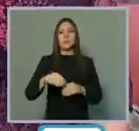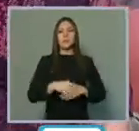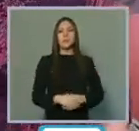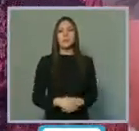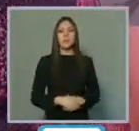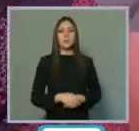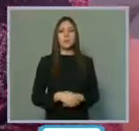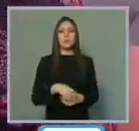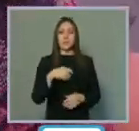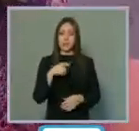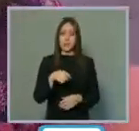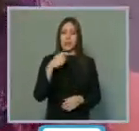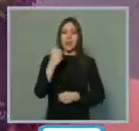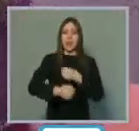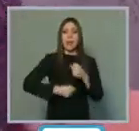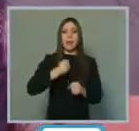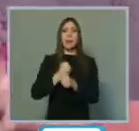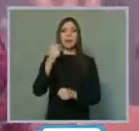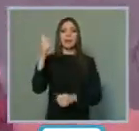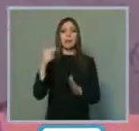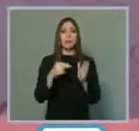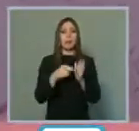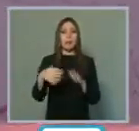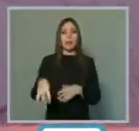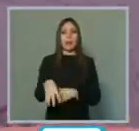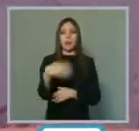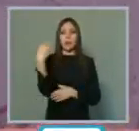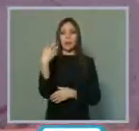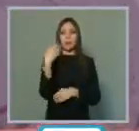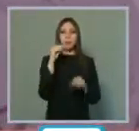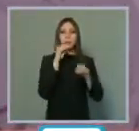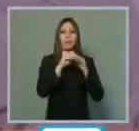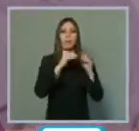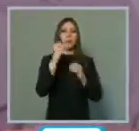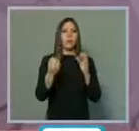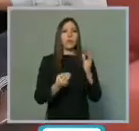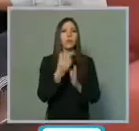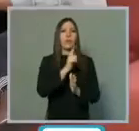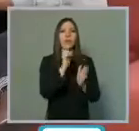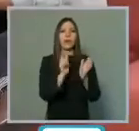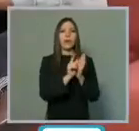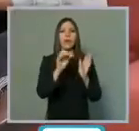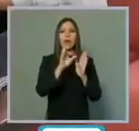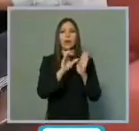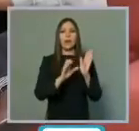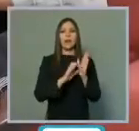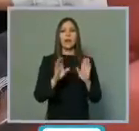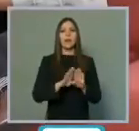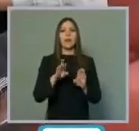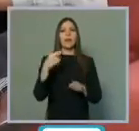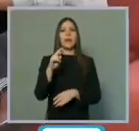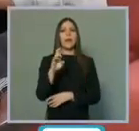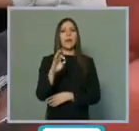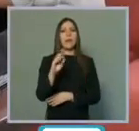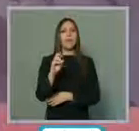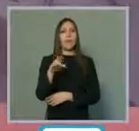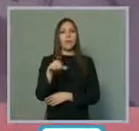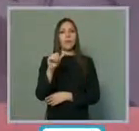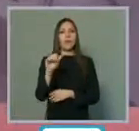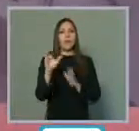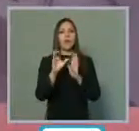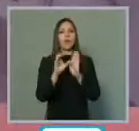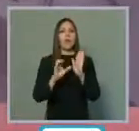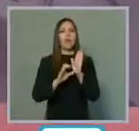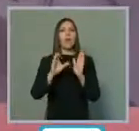de 2014 hubo una reforma nacional, una reforma constitucional, le llamamos nosotros muy técnico, una reforma constitucional